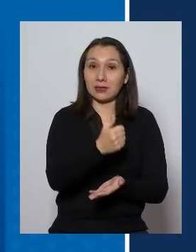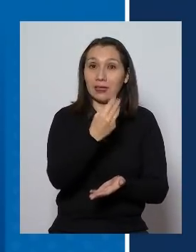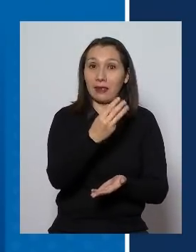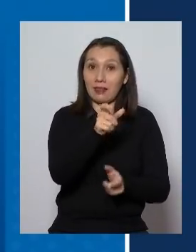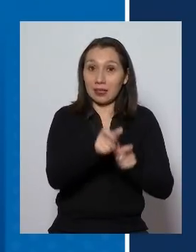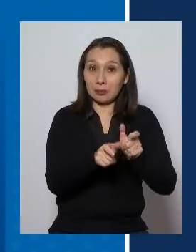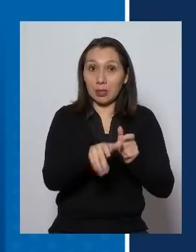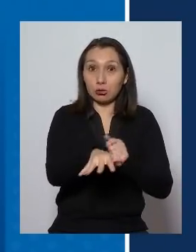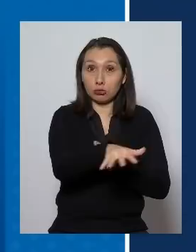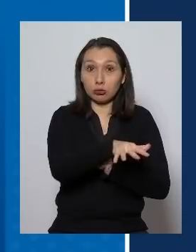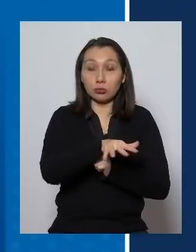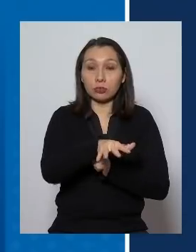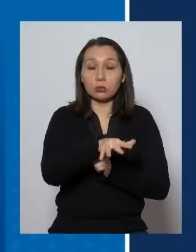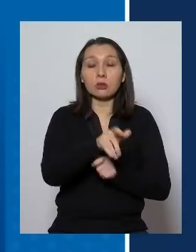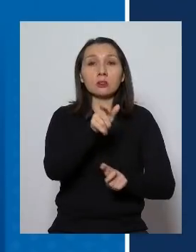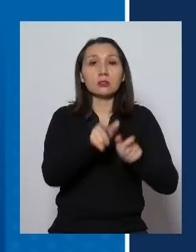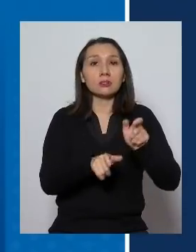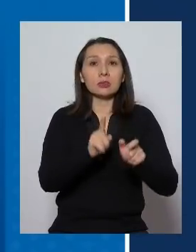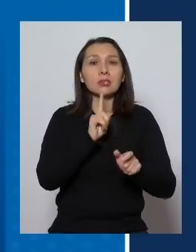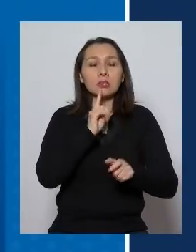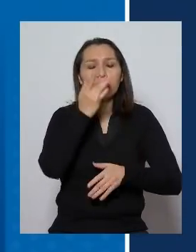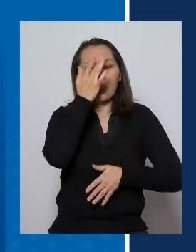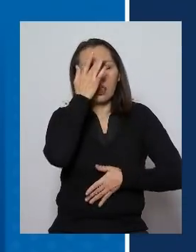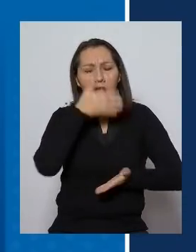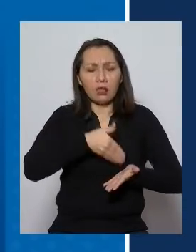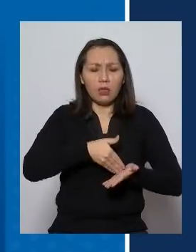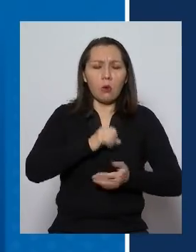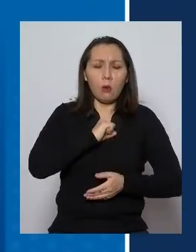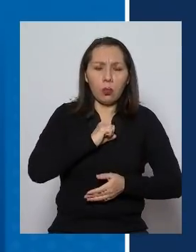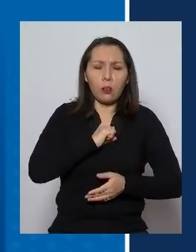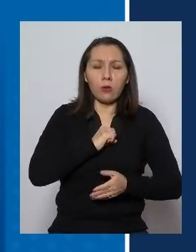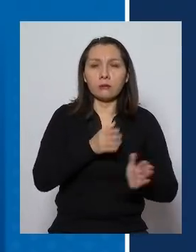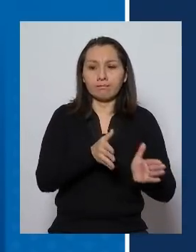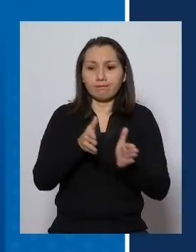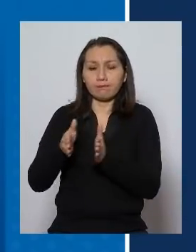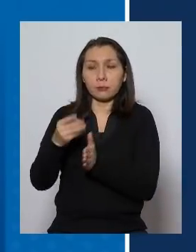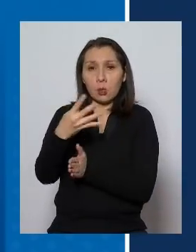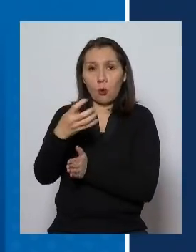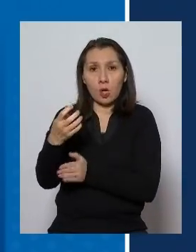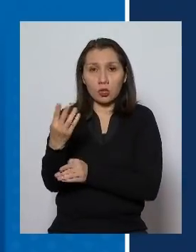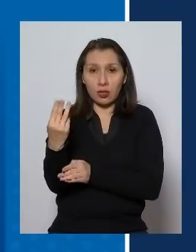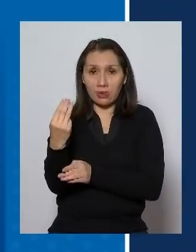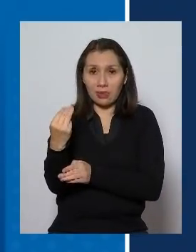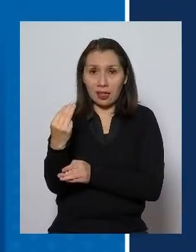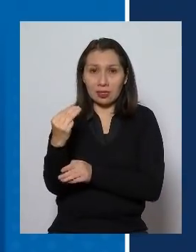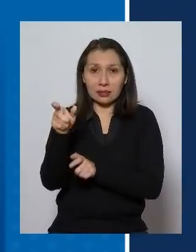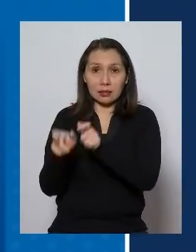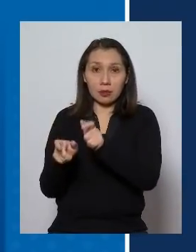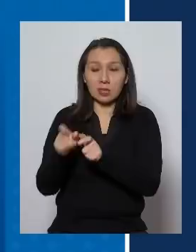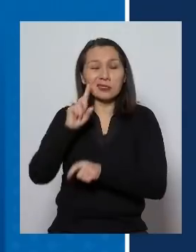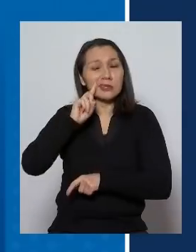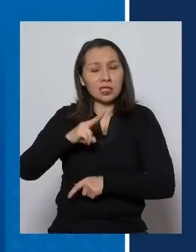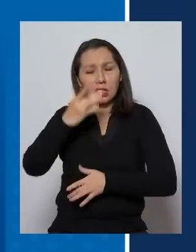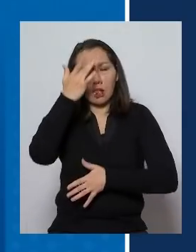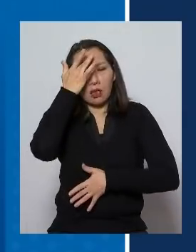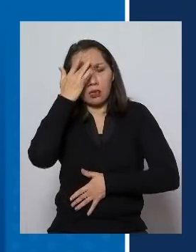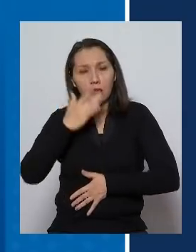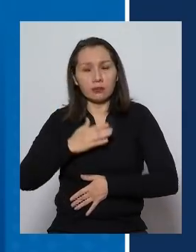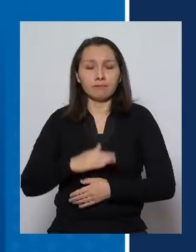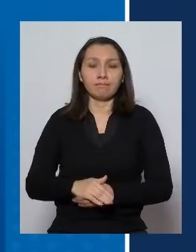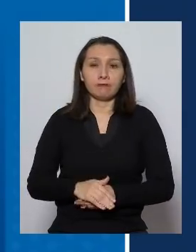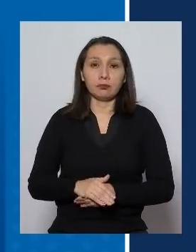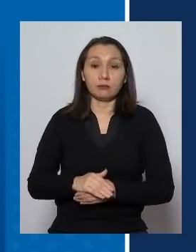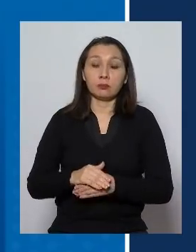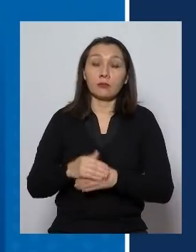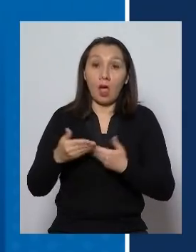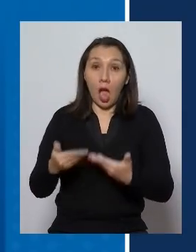3.863 casos a personas con síntomas y 413 personas asintomáticas. A